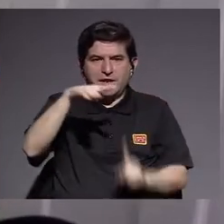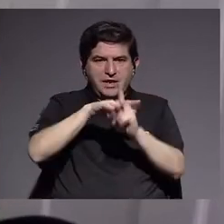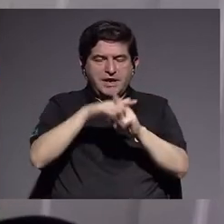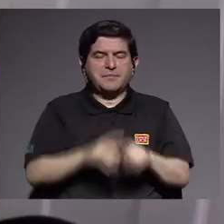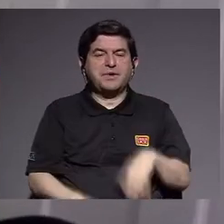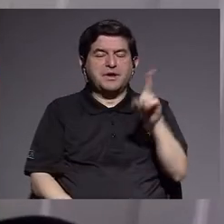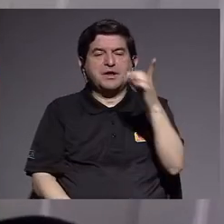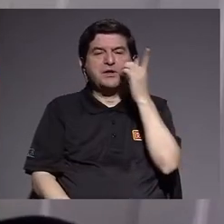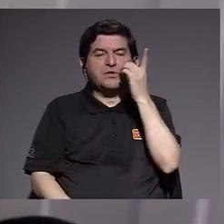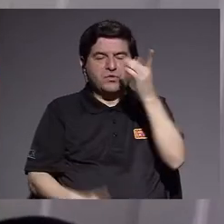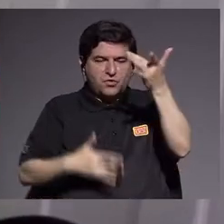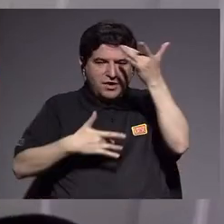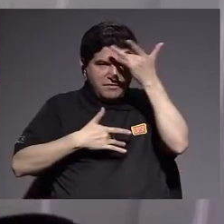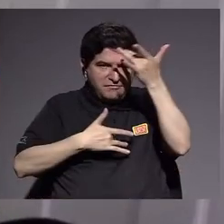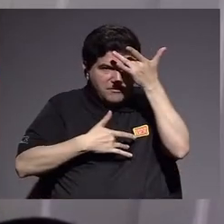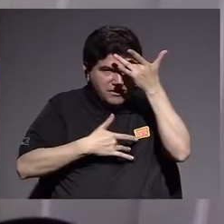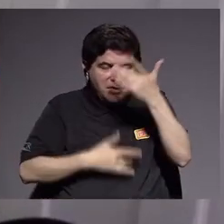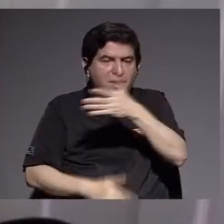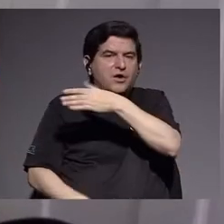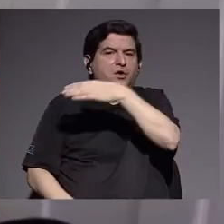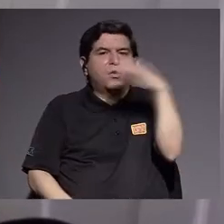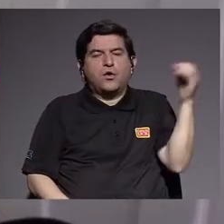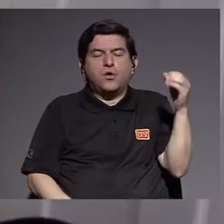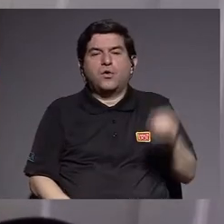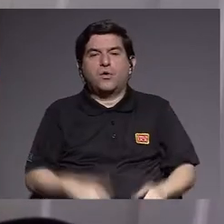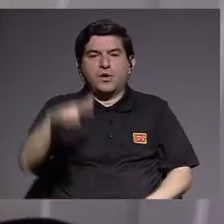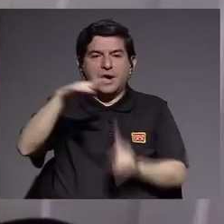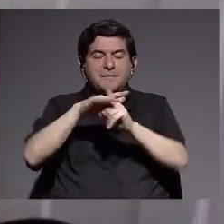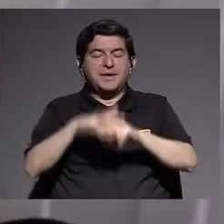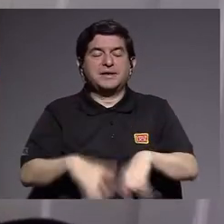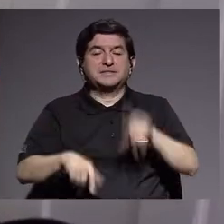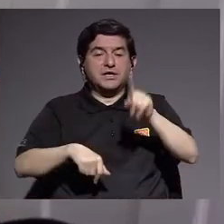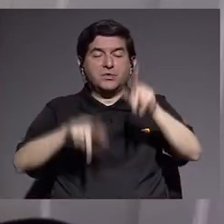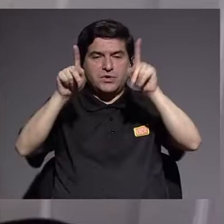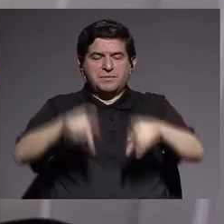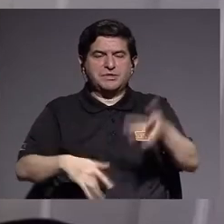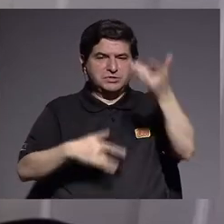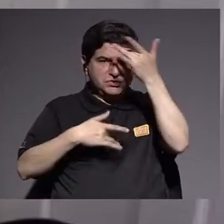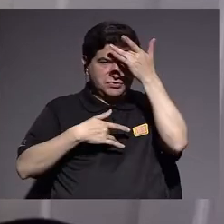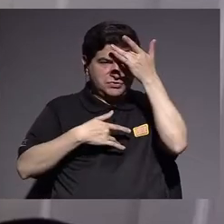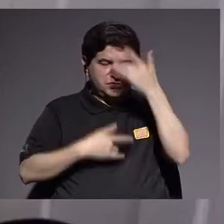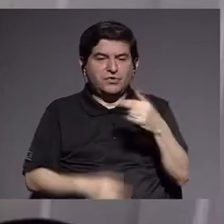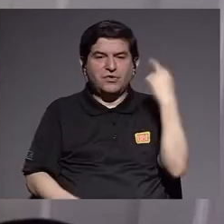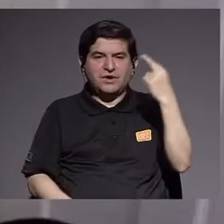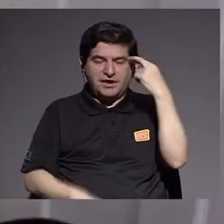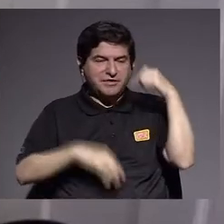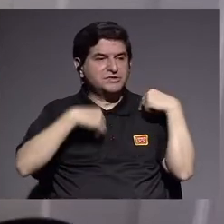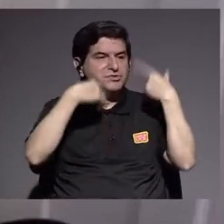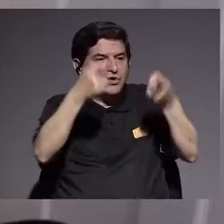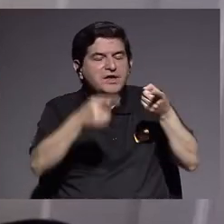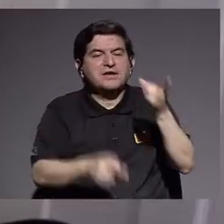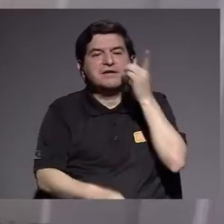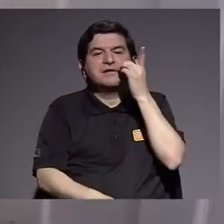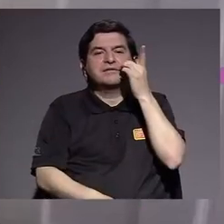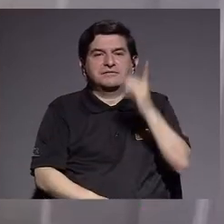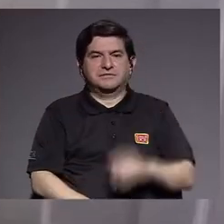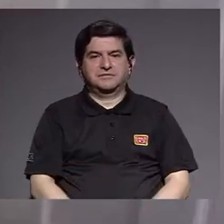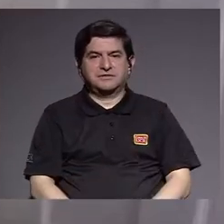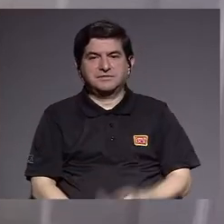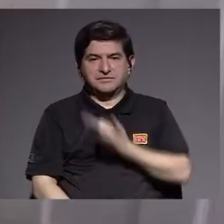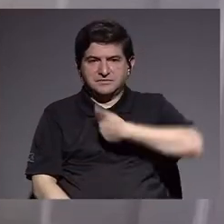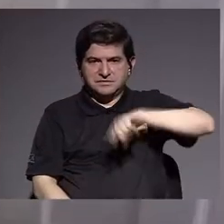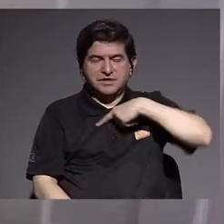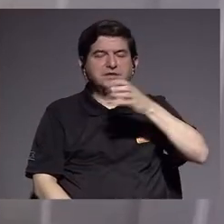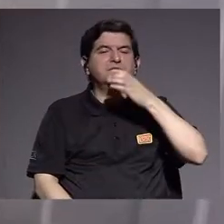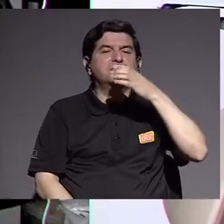que apareciera algún todólogo contagiado o que apareciera un paciente contagiado por por haber ido a la